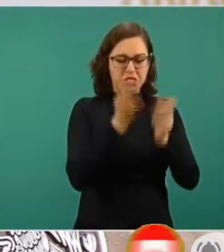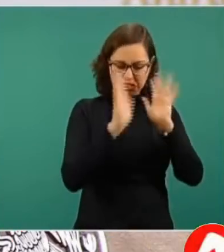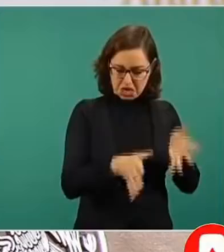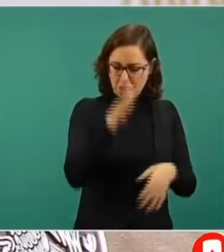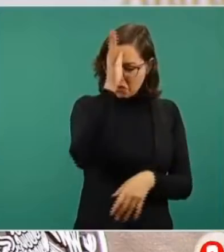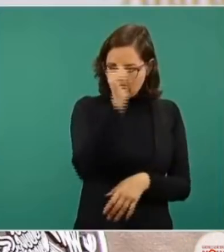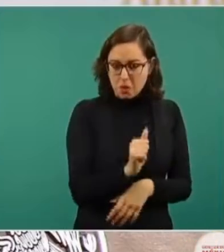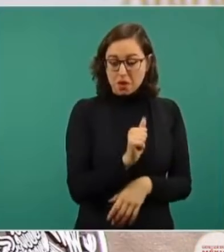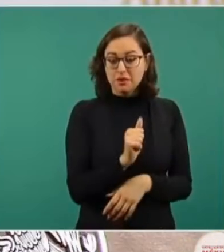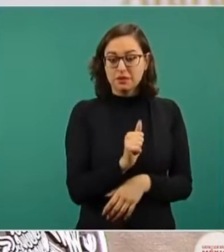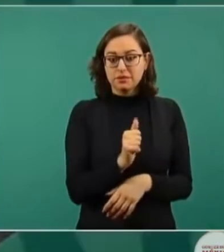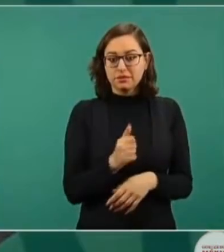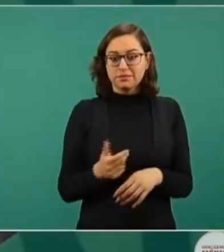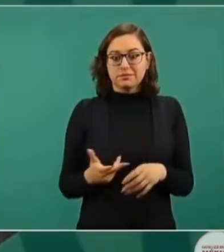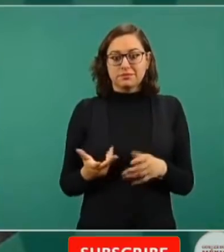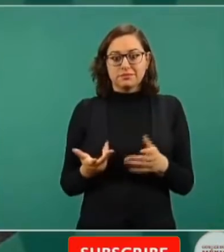objetivo